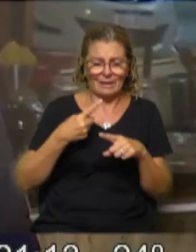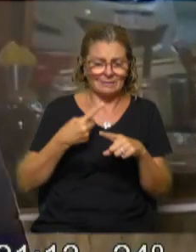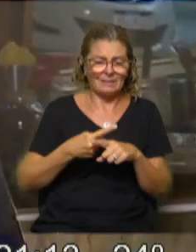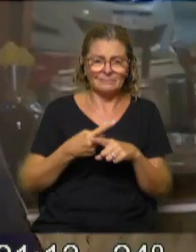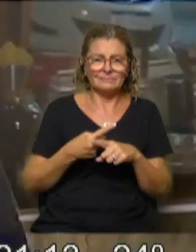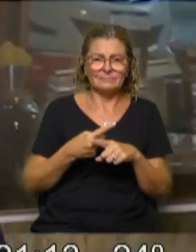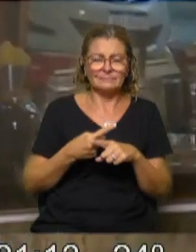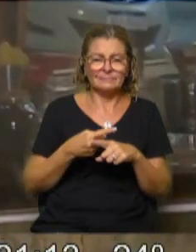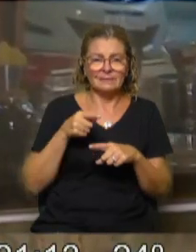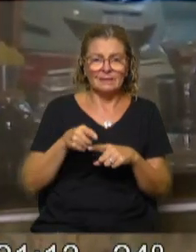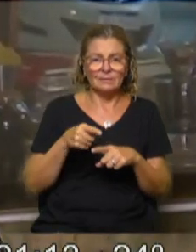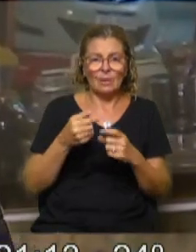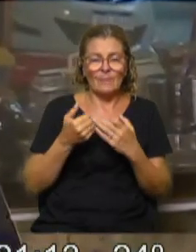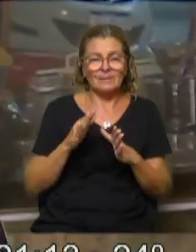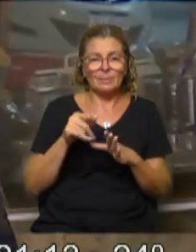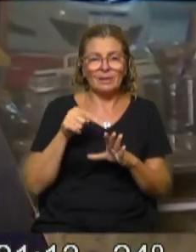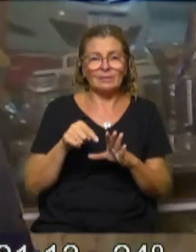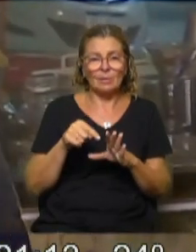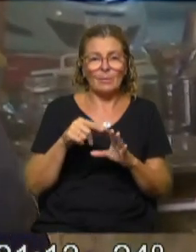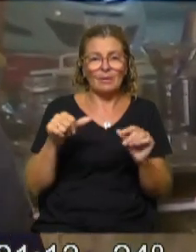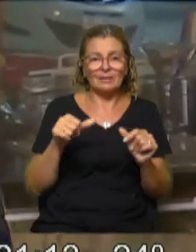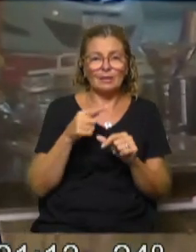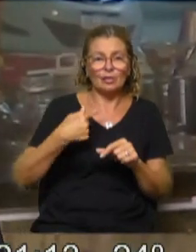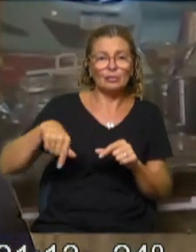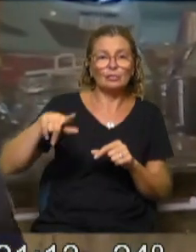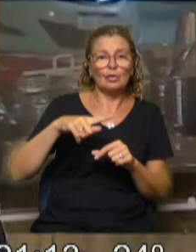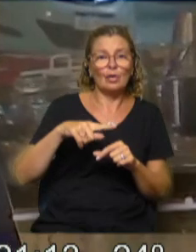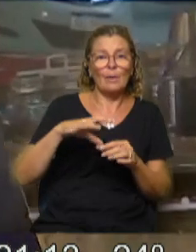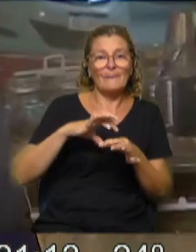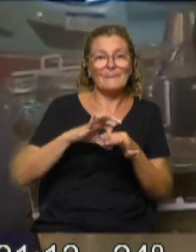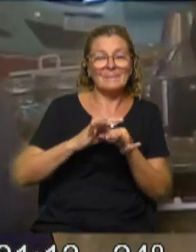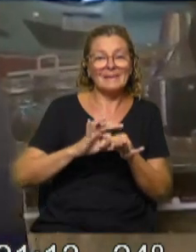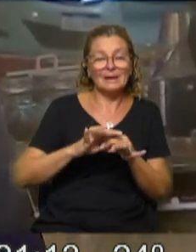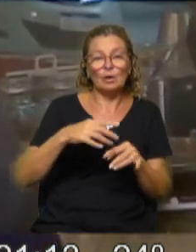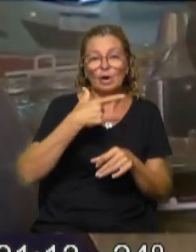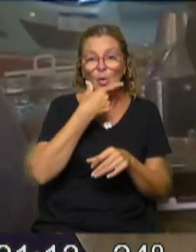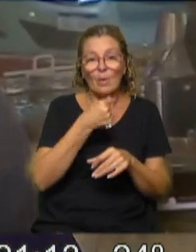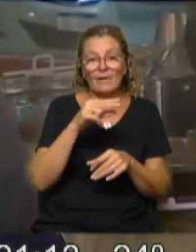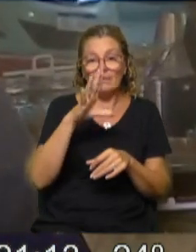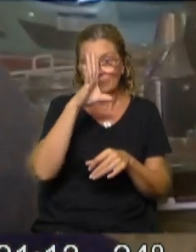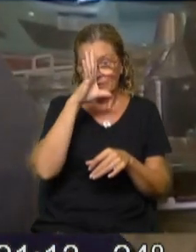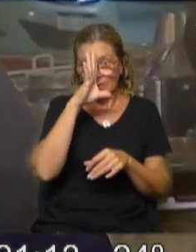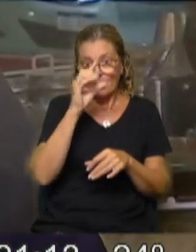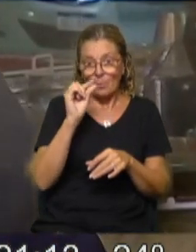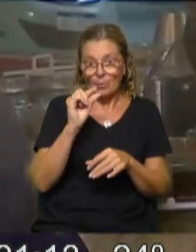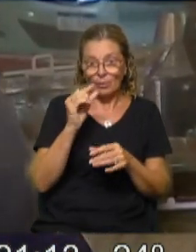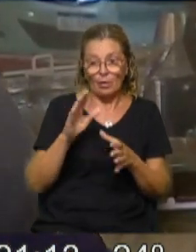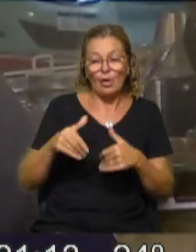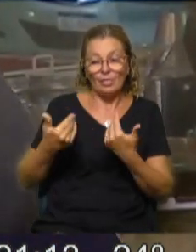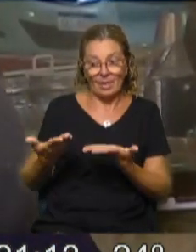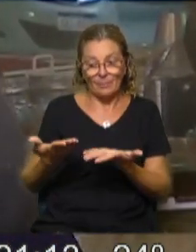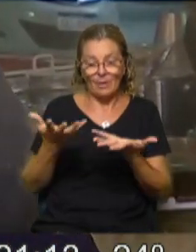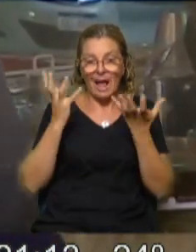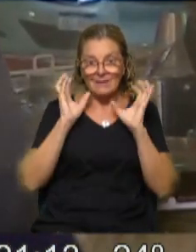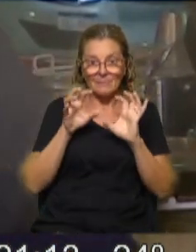Y bueno, a raíz de eso dijimos, bueno, vamos a hacer que todos los miércoles y jueves de febrero parte de lo recabado para Animales Sin Hogar también.